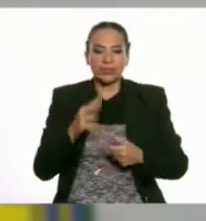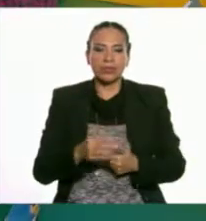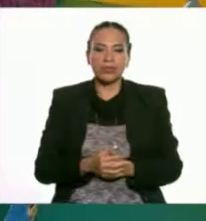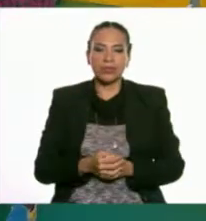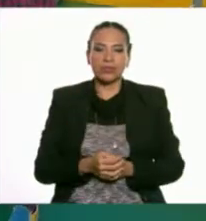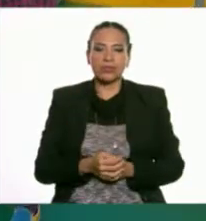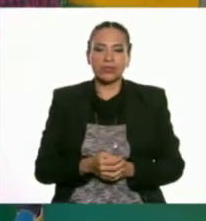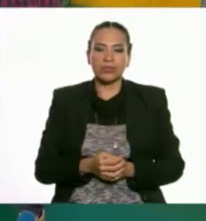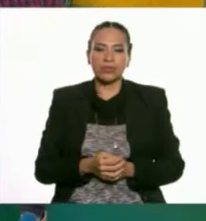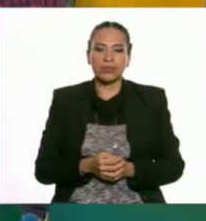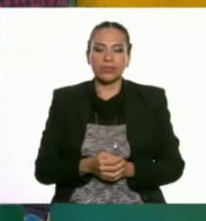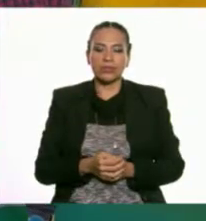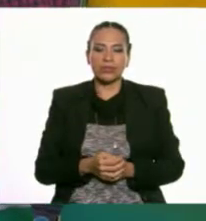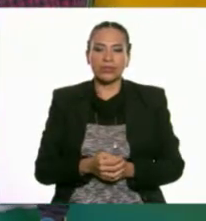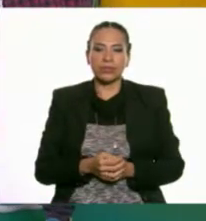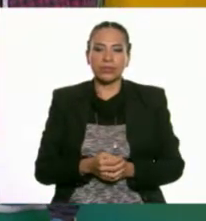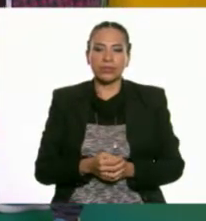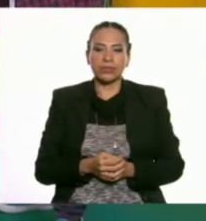ver.